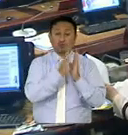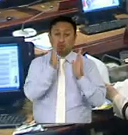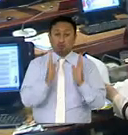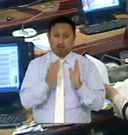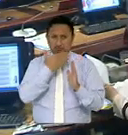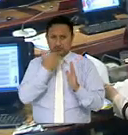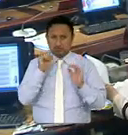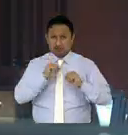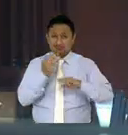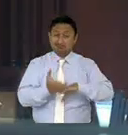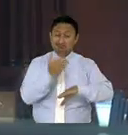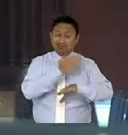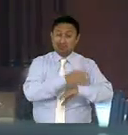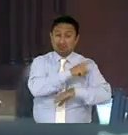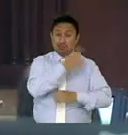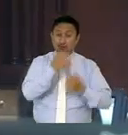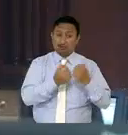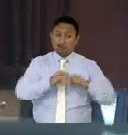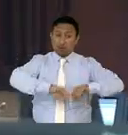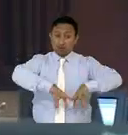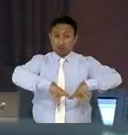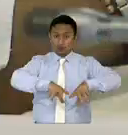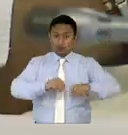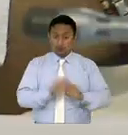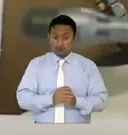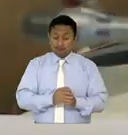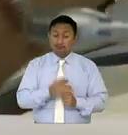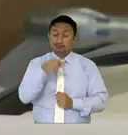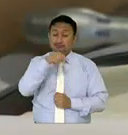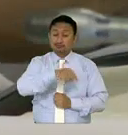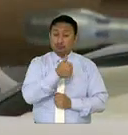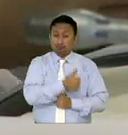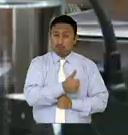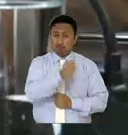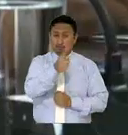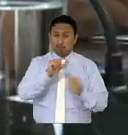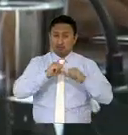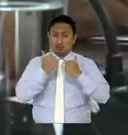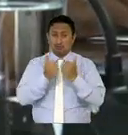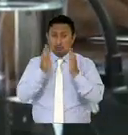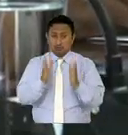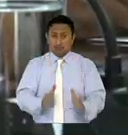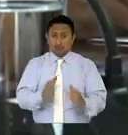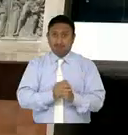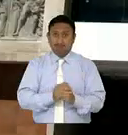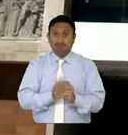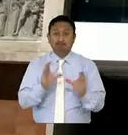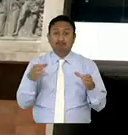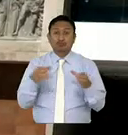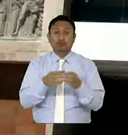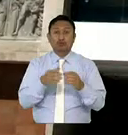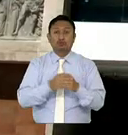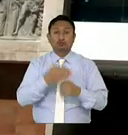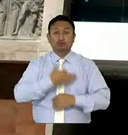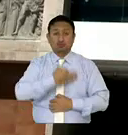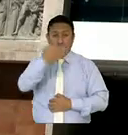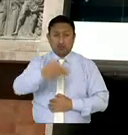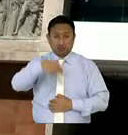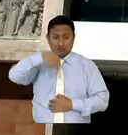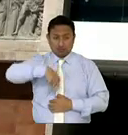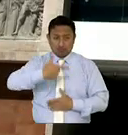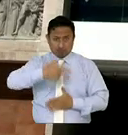afectada por casos de corrupción cometidos por los mismos legisladores. El Comité de Ética podrá aplicar sanciones como